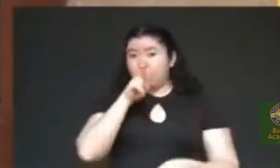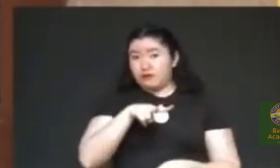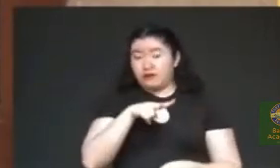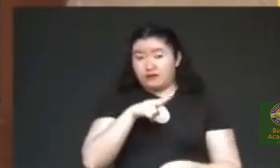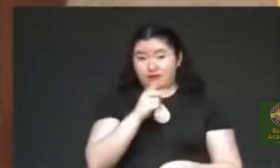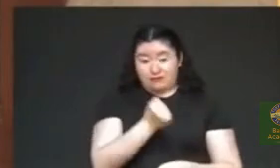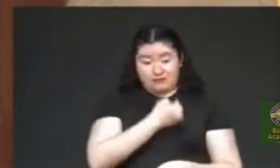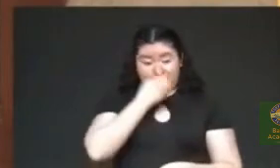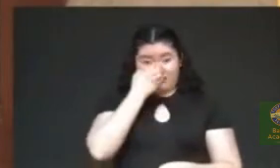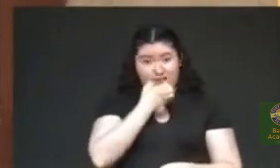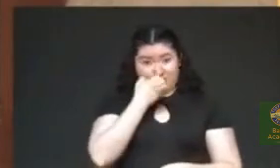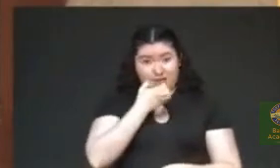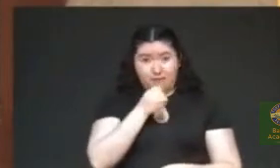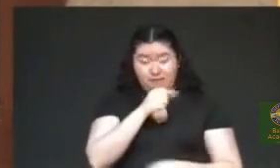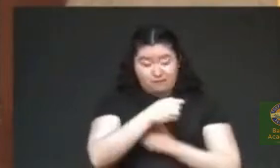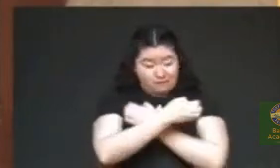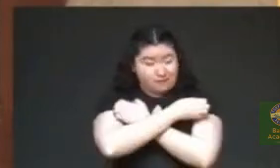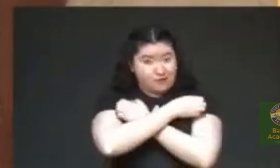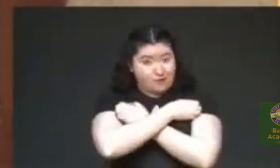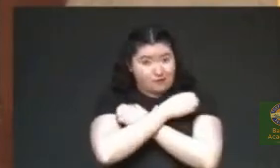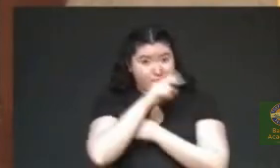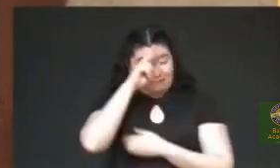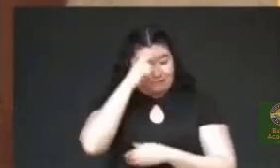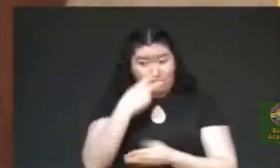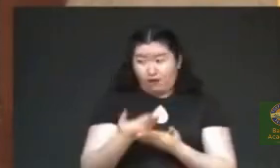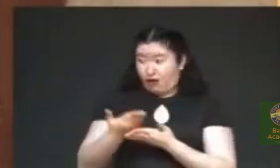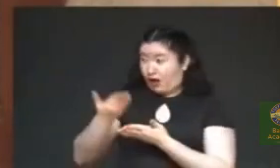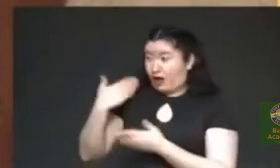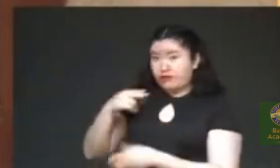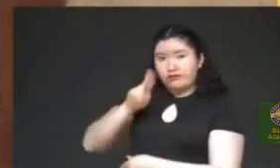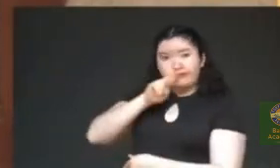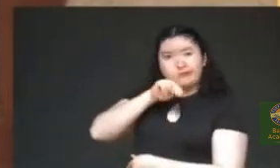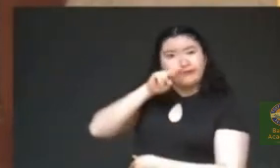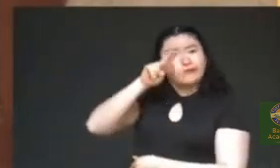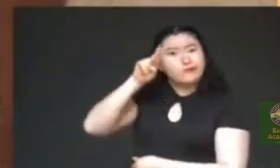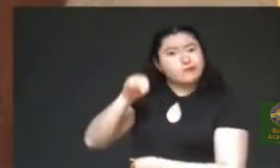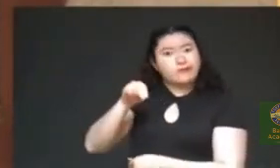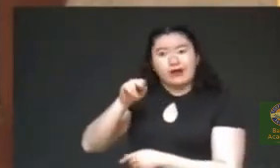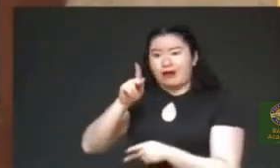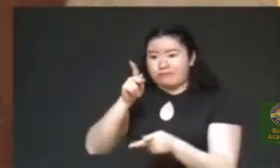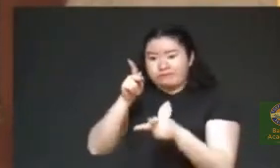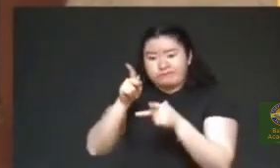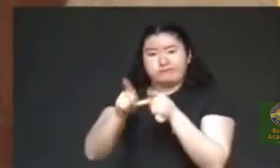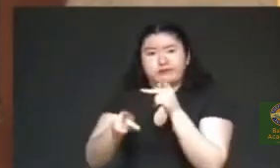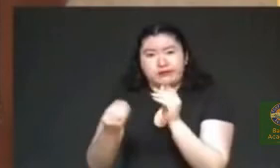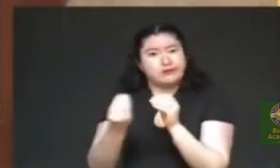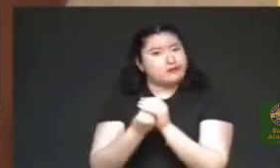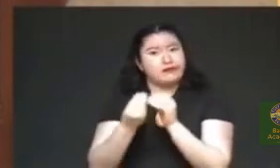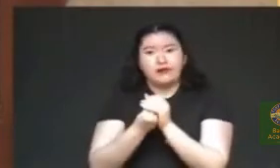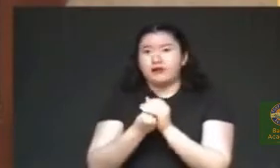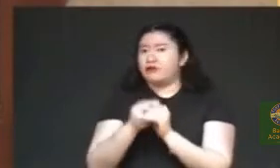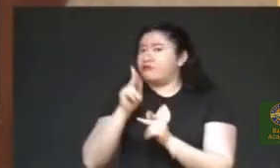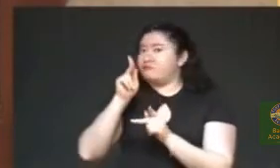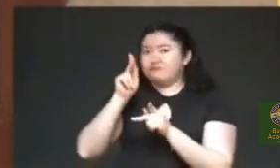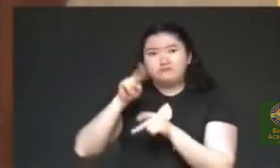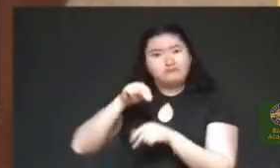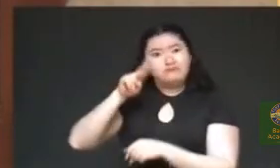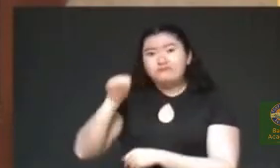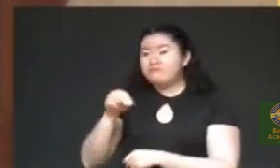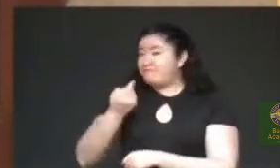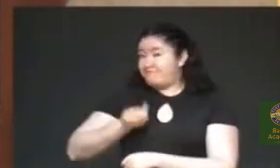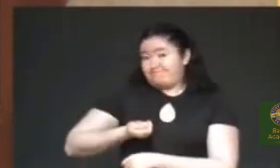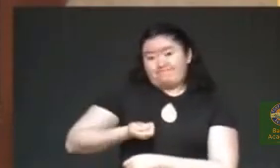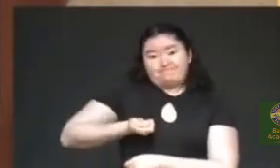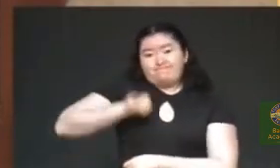En ningún momento en la historia se habían suspendido clases en todo el país al mismo tiempo, nunca, este es un hecho